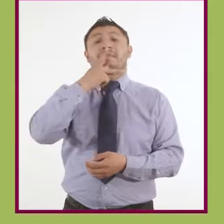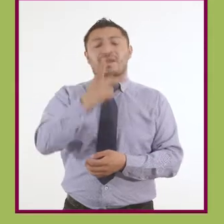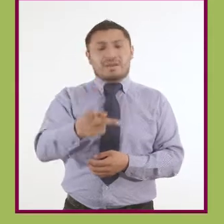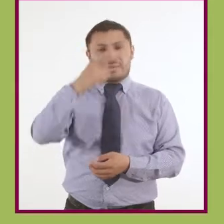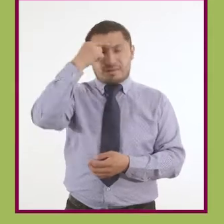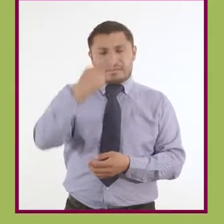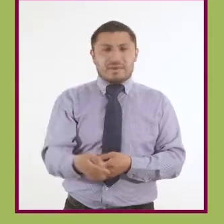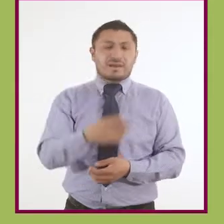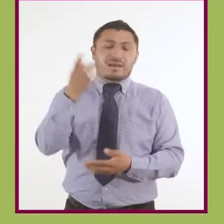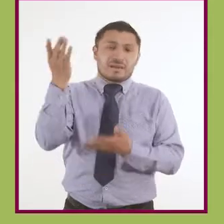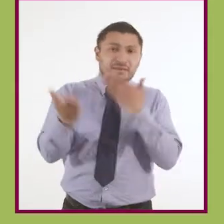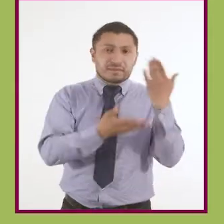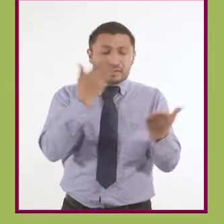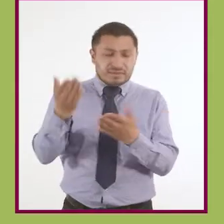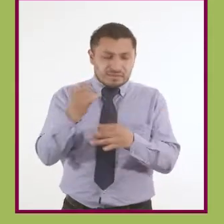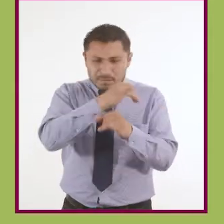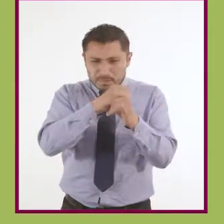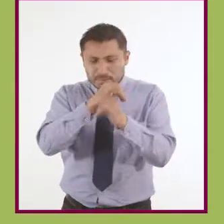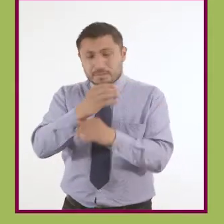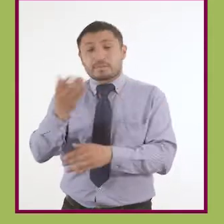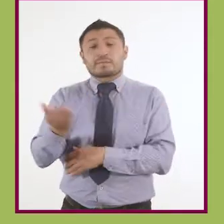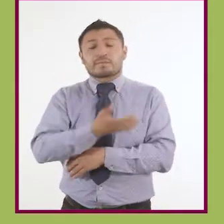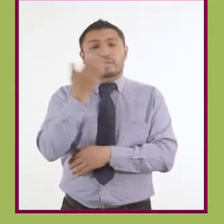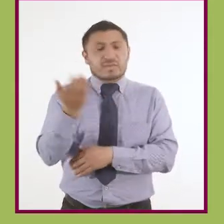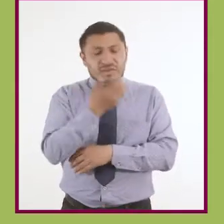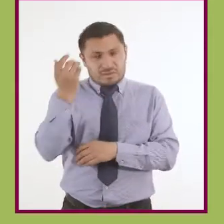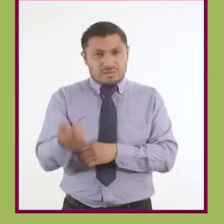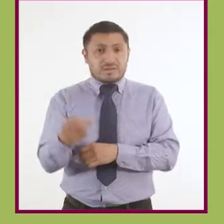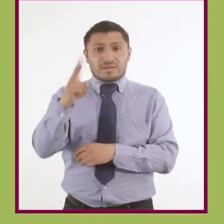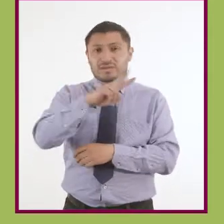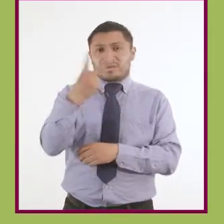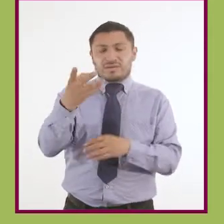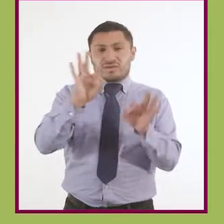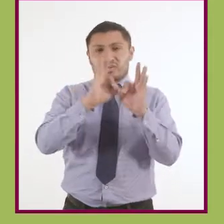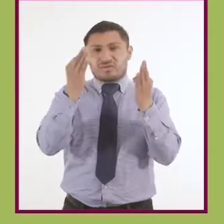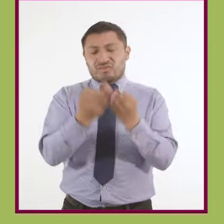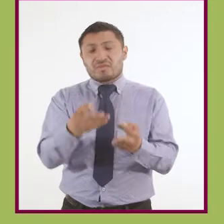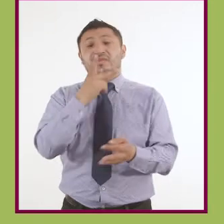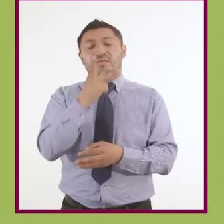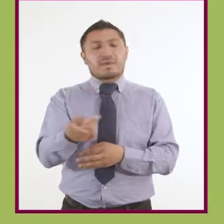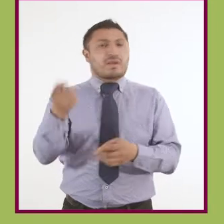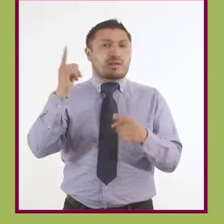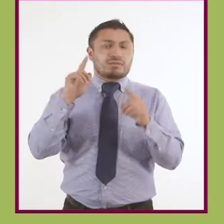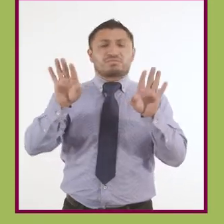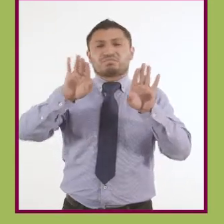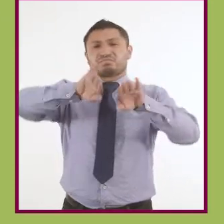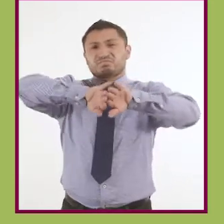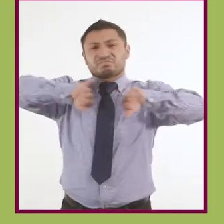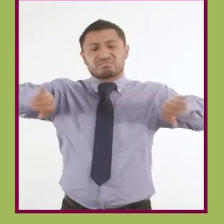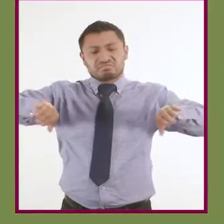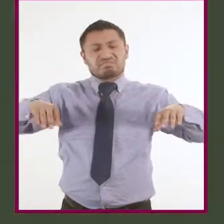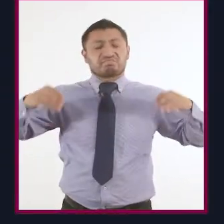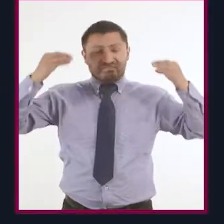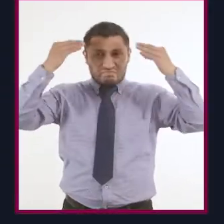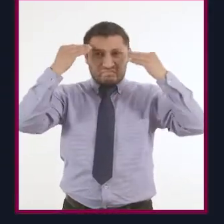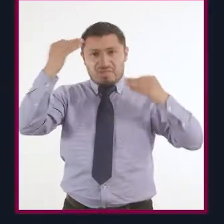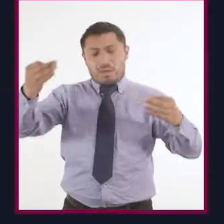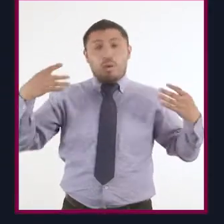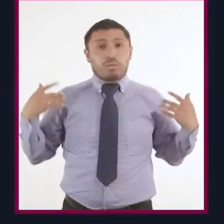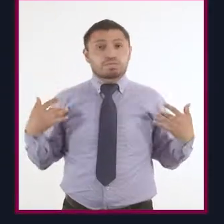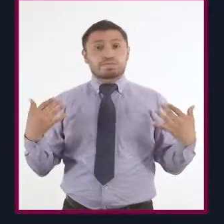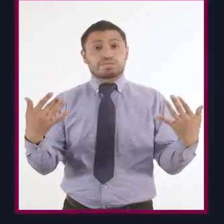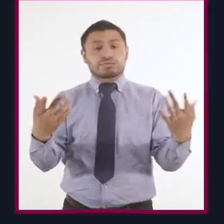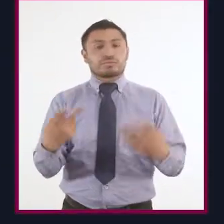de las costumbres. Así, ambos términos se usaron de manera indistinta por mucho tiempo. En la era moderna,